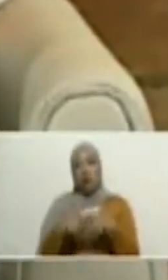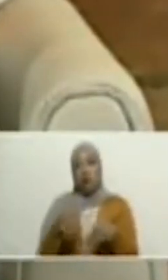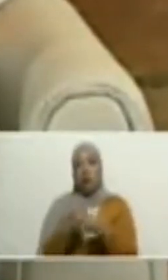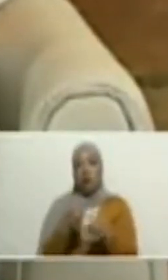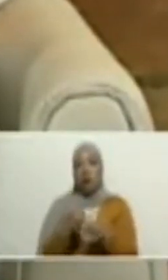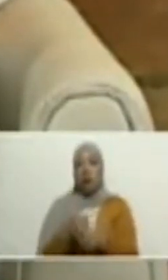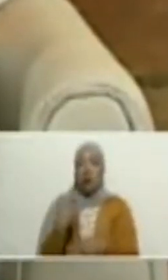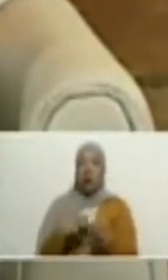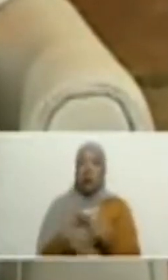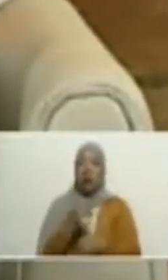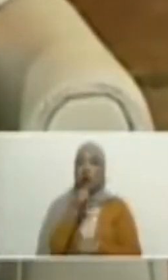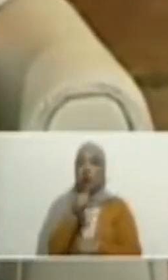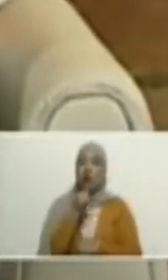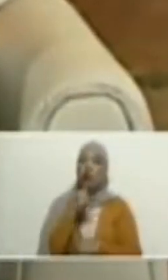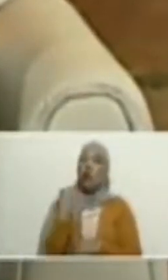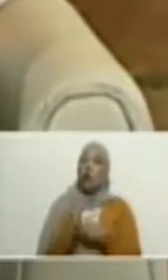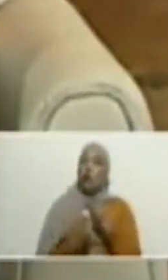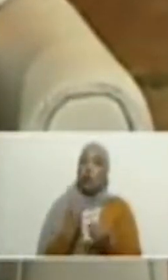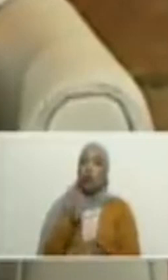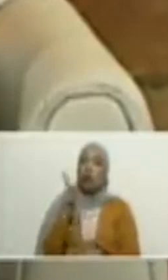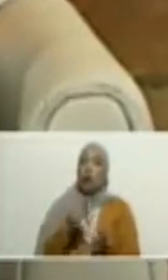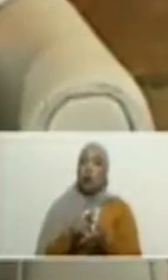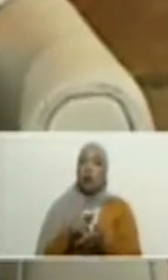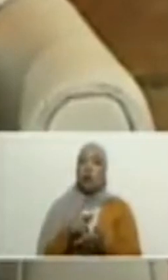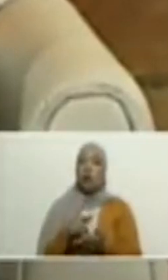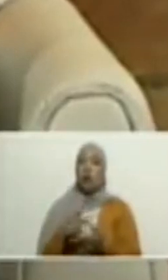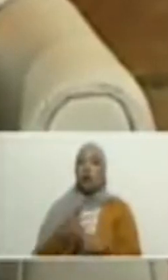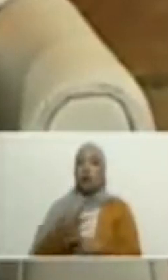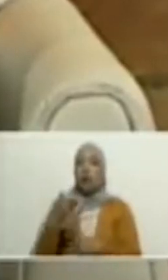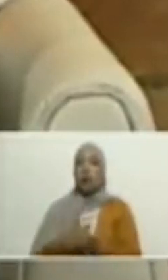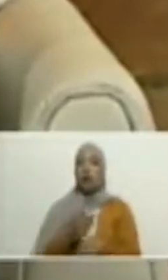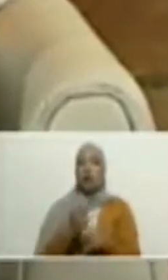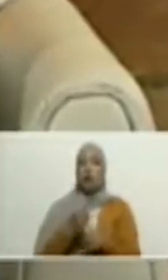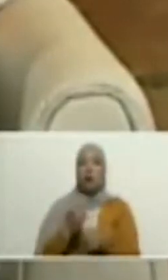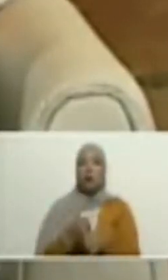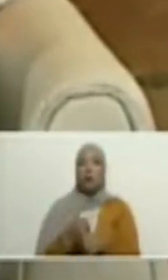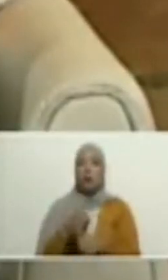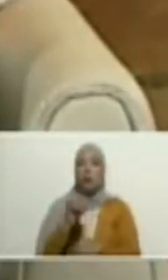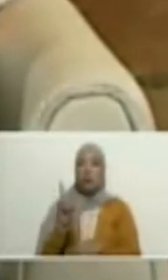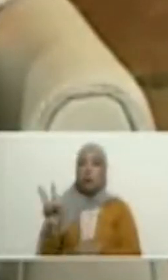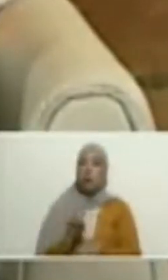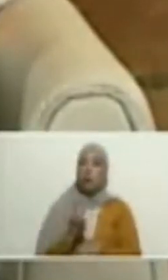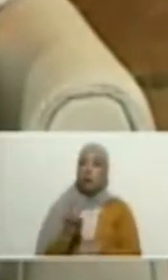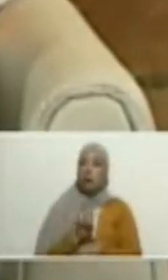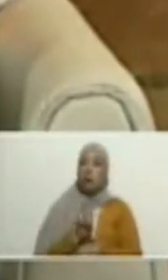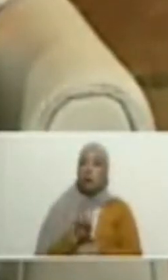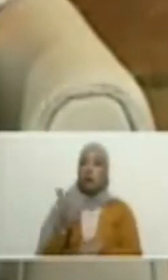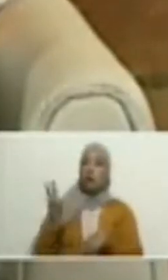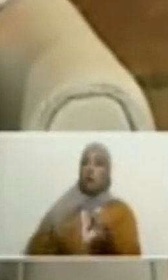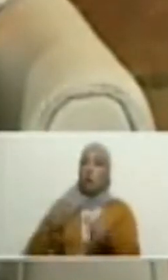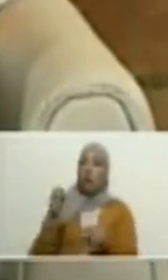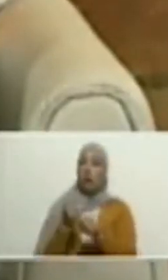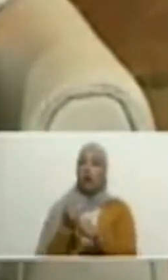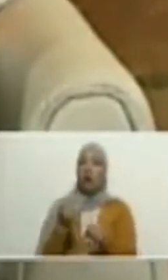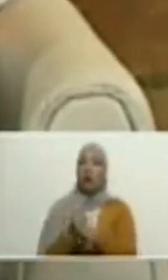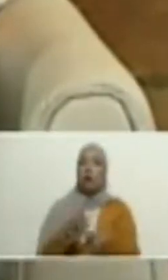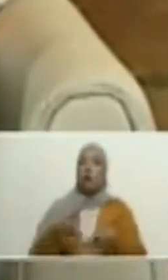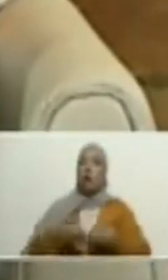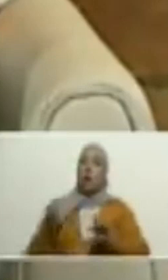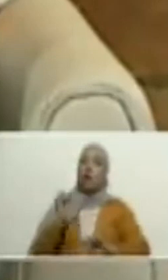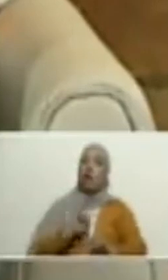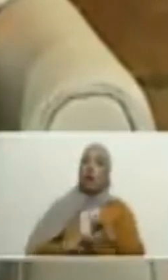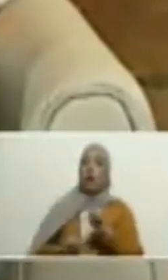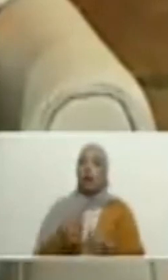Petroleum Corporation como el activo más importante que la República tiene en el exterior. Y así como se